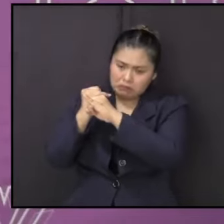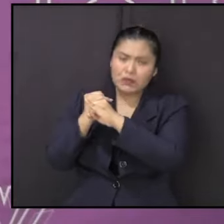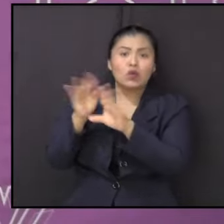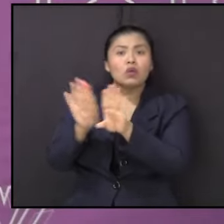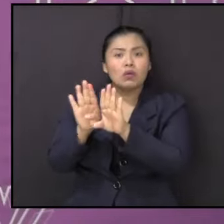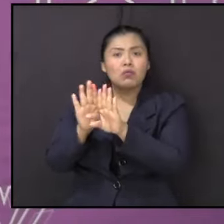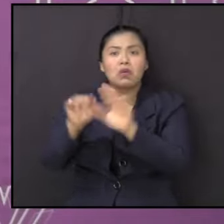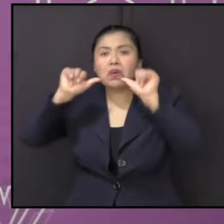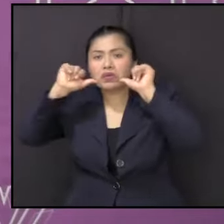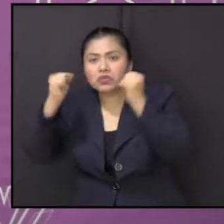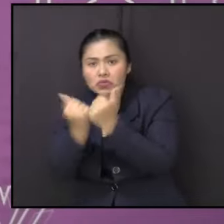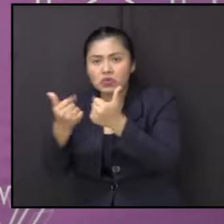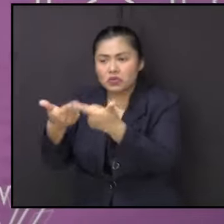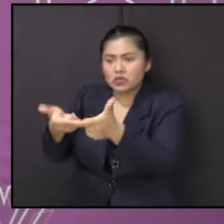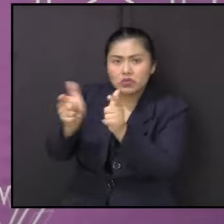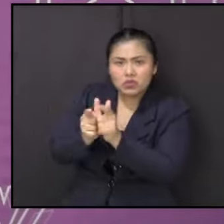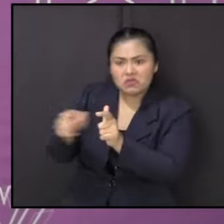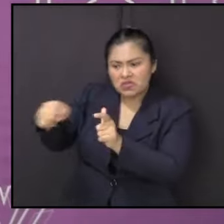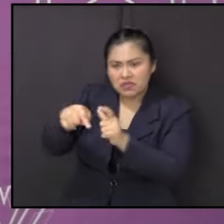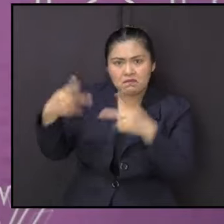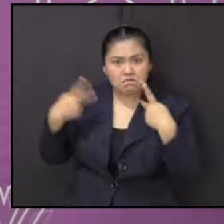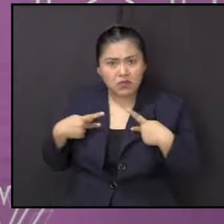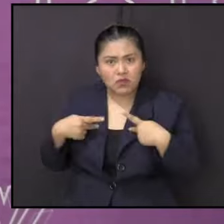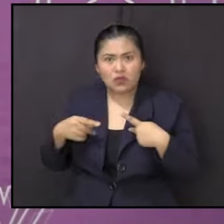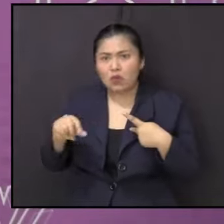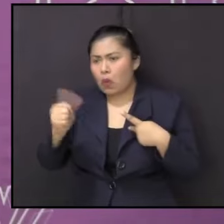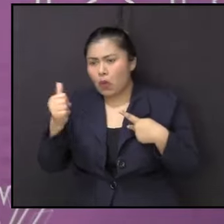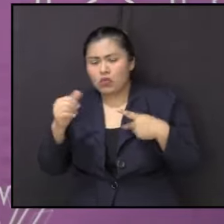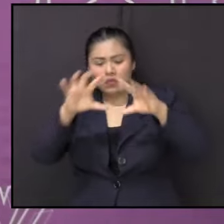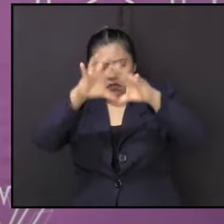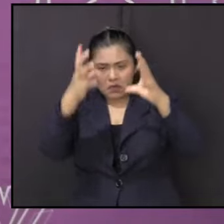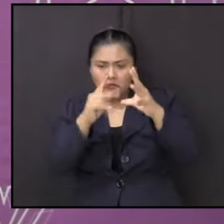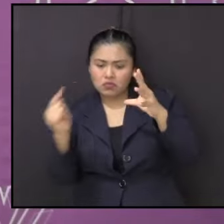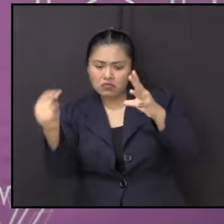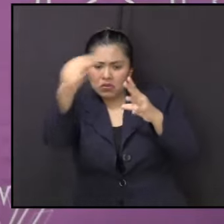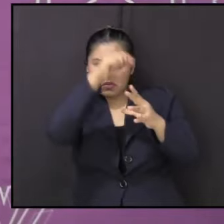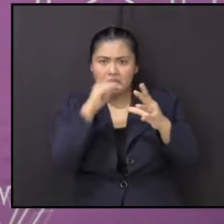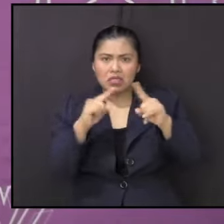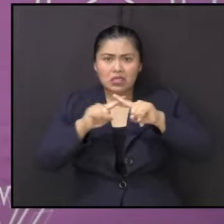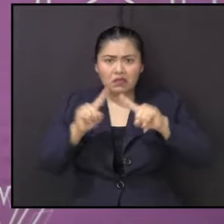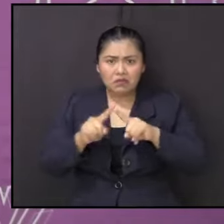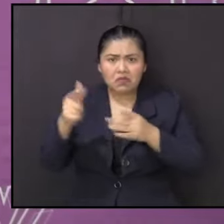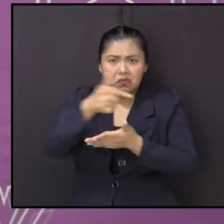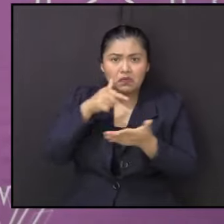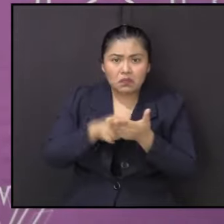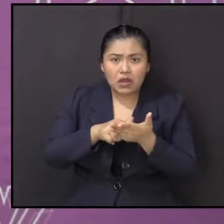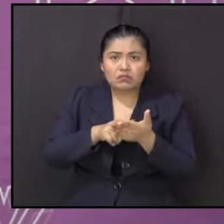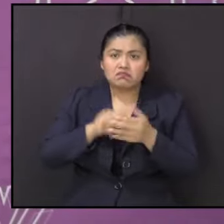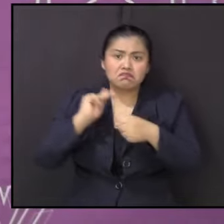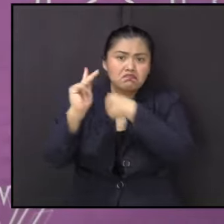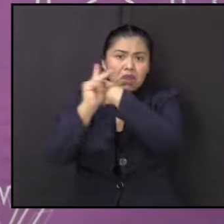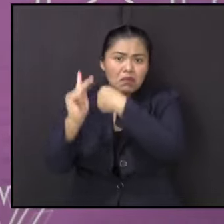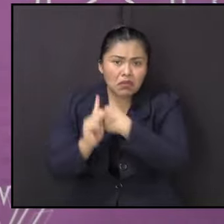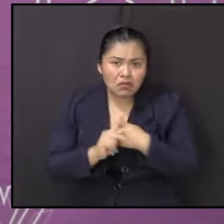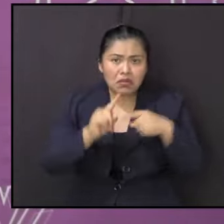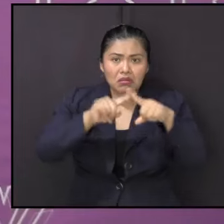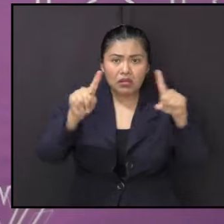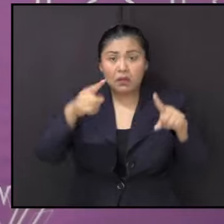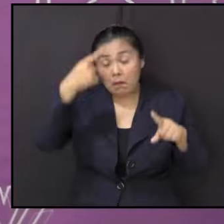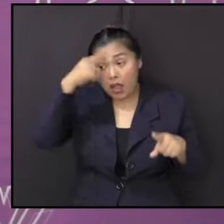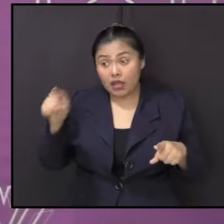grupos humanos que están trabajando en otras partes del mundo y también en México, y que están juntando recursos para poder donar